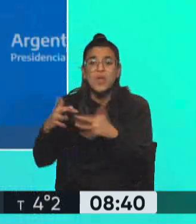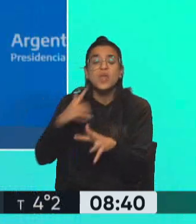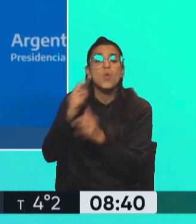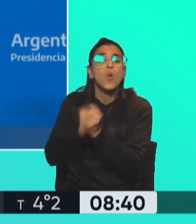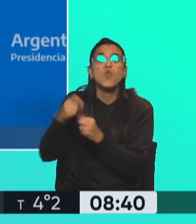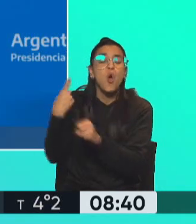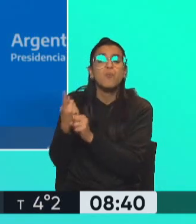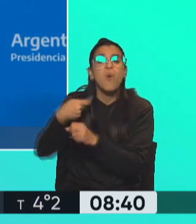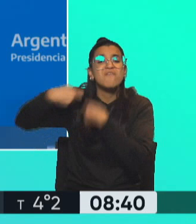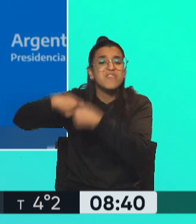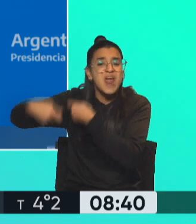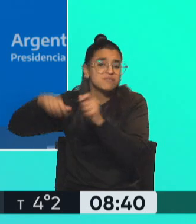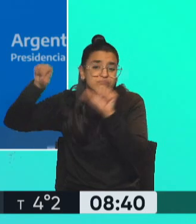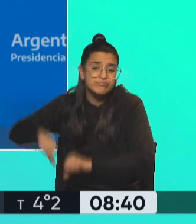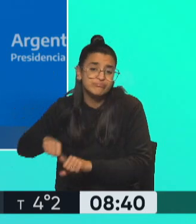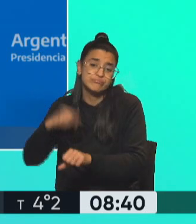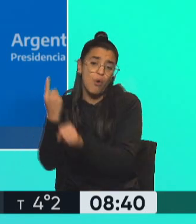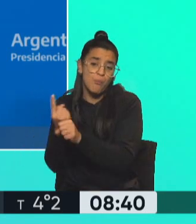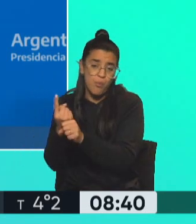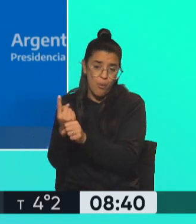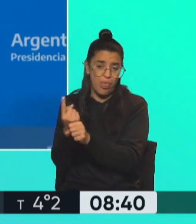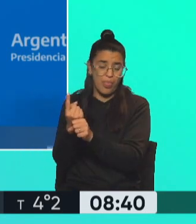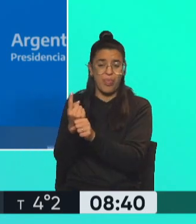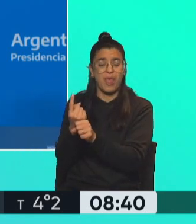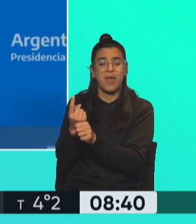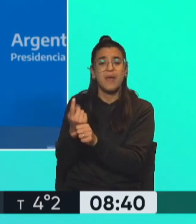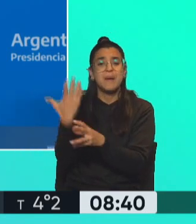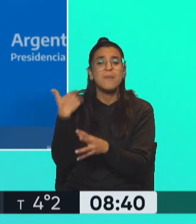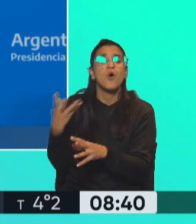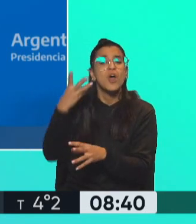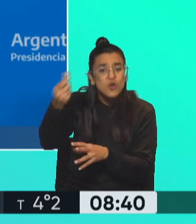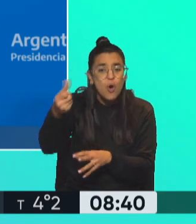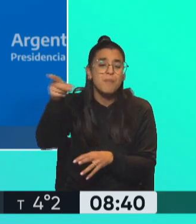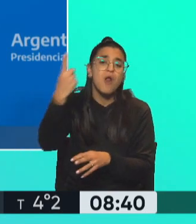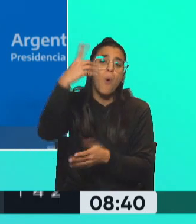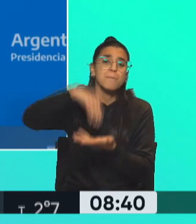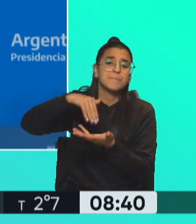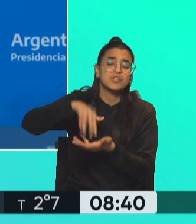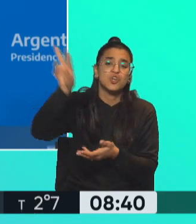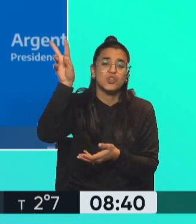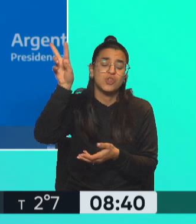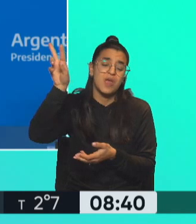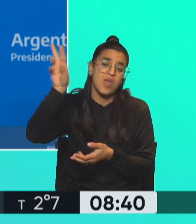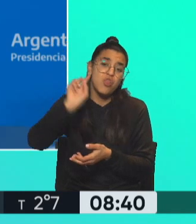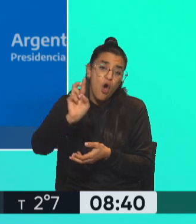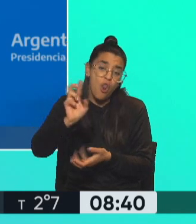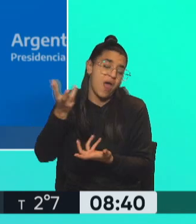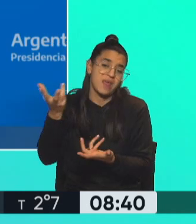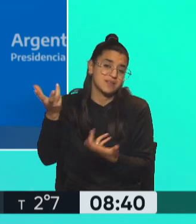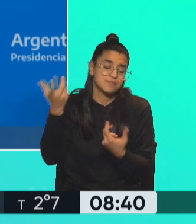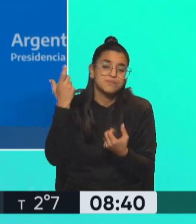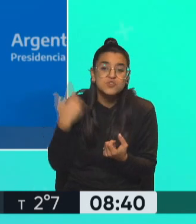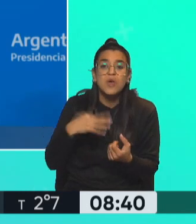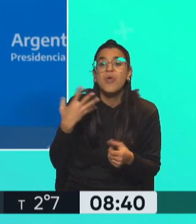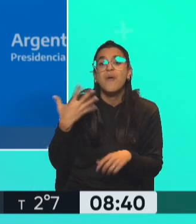pueden financiarse o tener financiamiento para comprar a partir de ese $1 millón, el límite, entonces tienen que recurrir